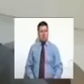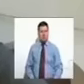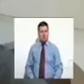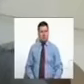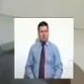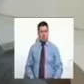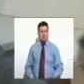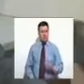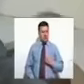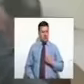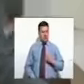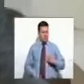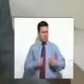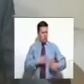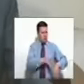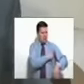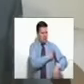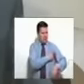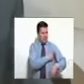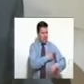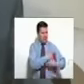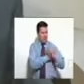por cuenta de yo ser ministro?